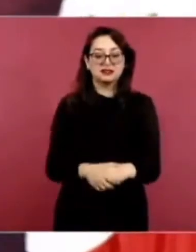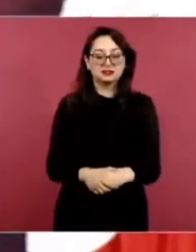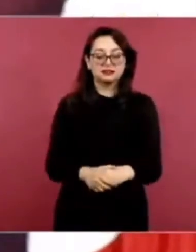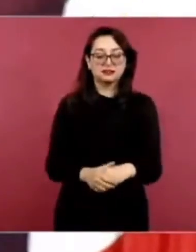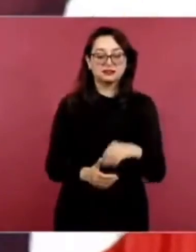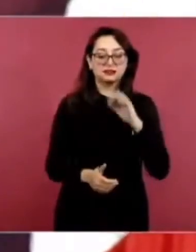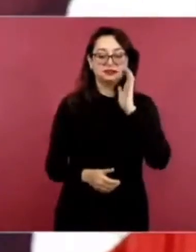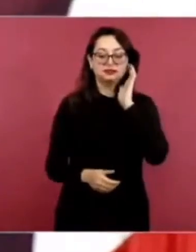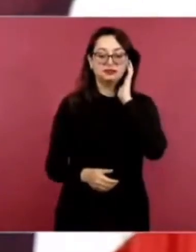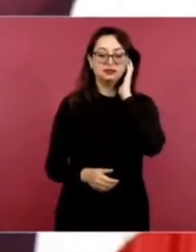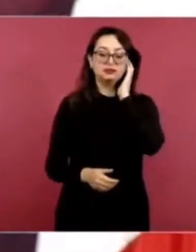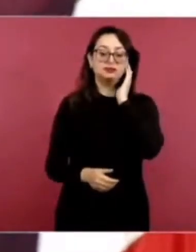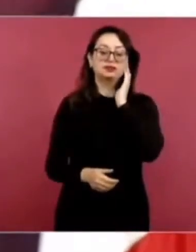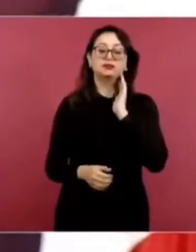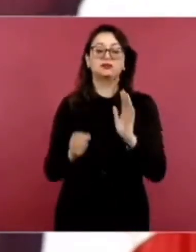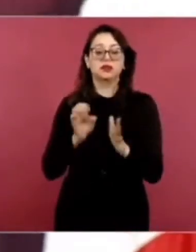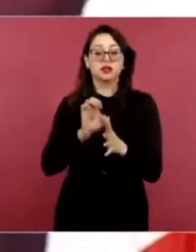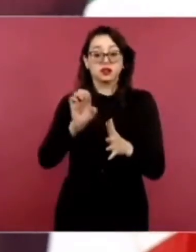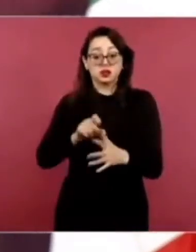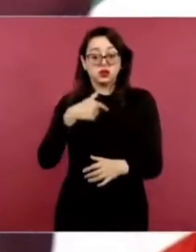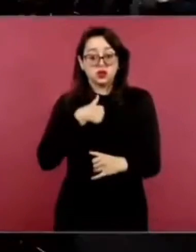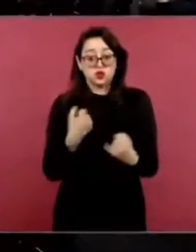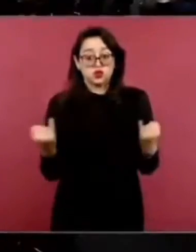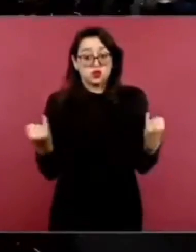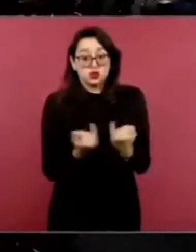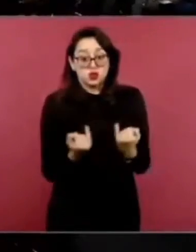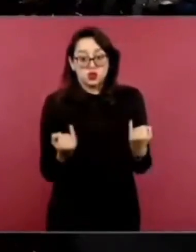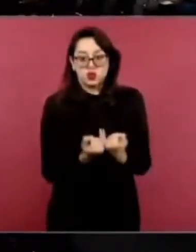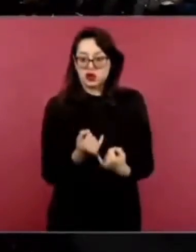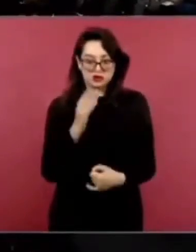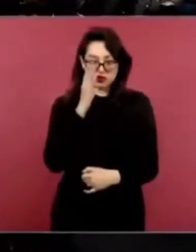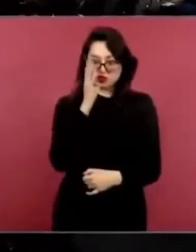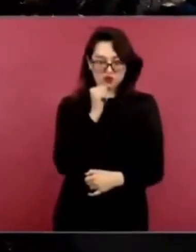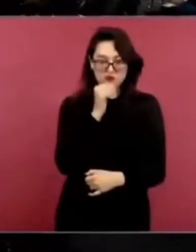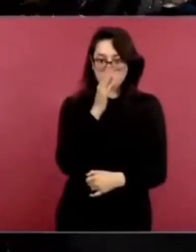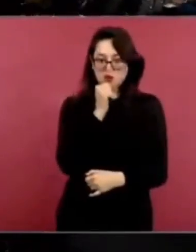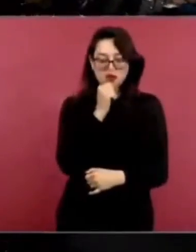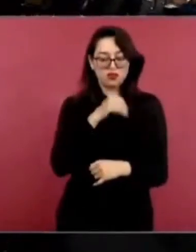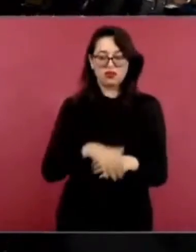Entonces yo no puedo actuar así. Va a ser diferente esa relación. Completamente.